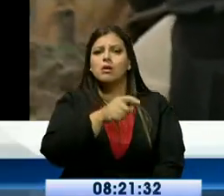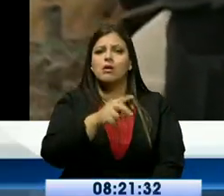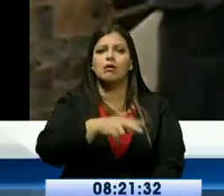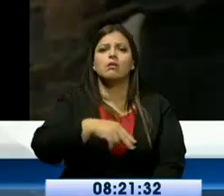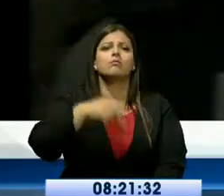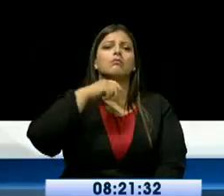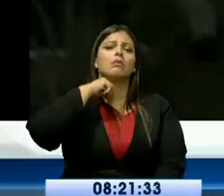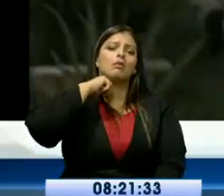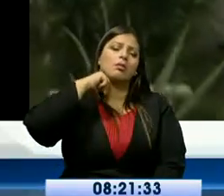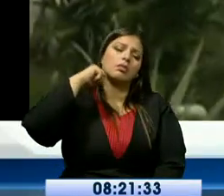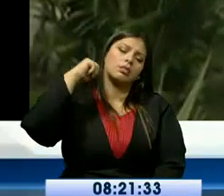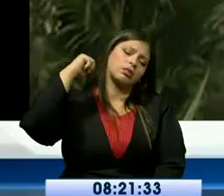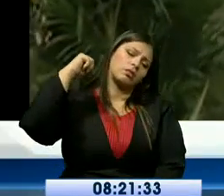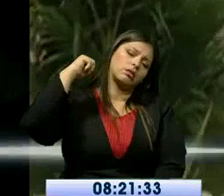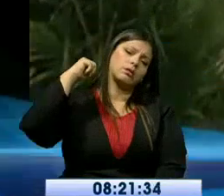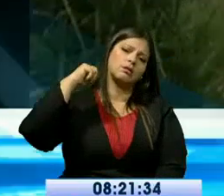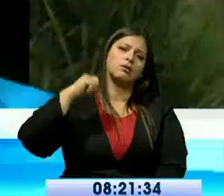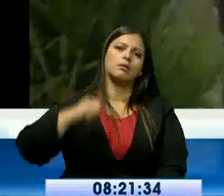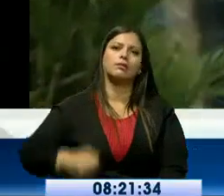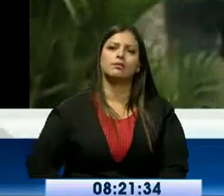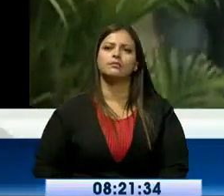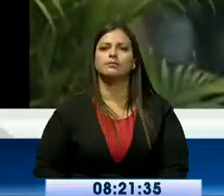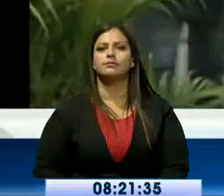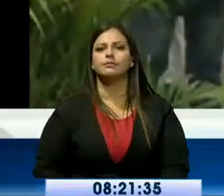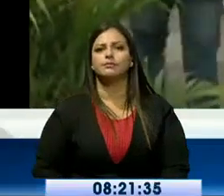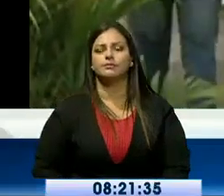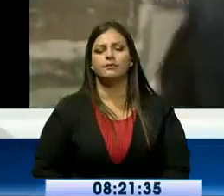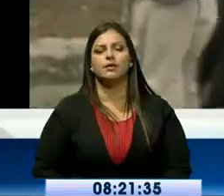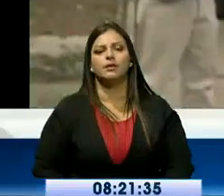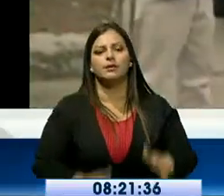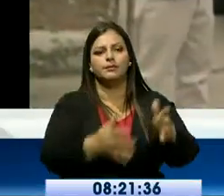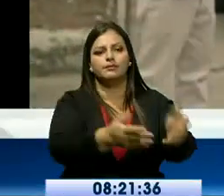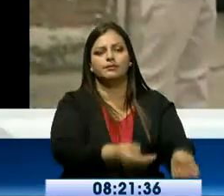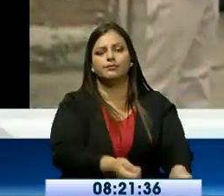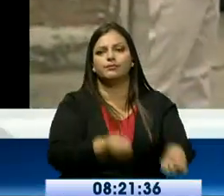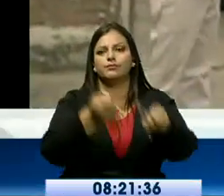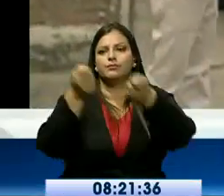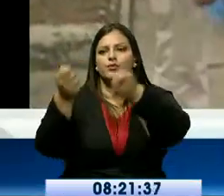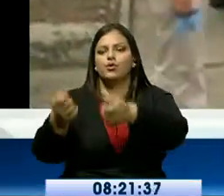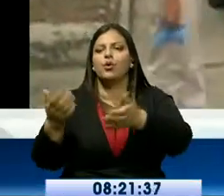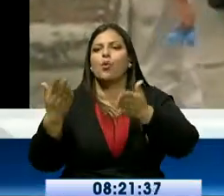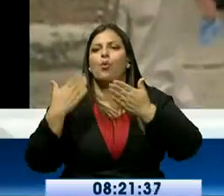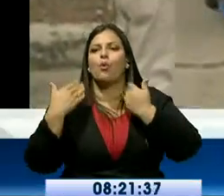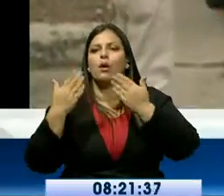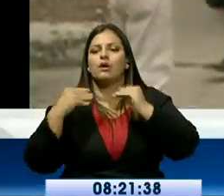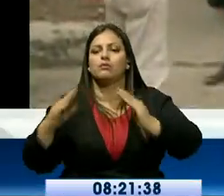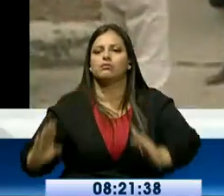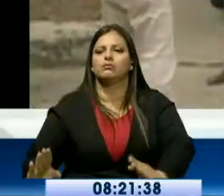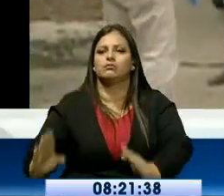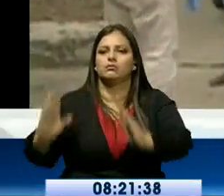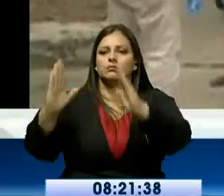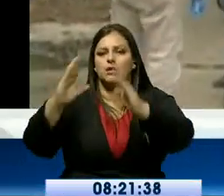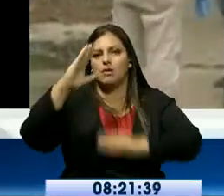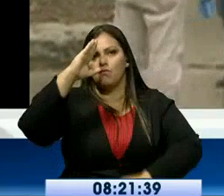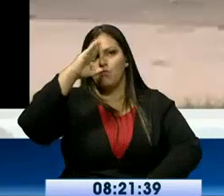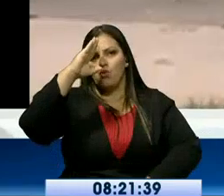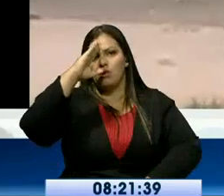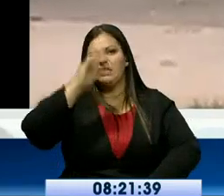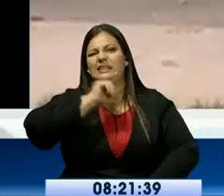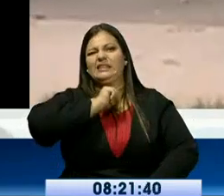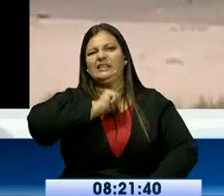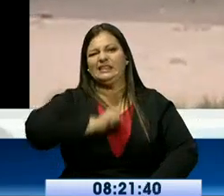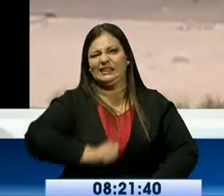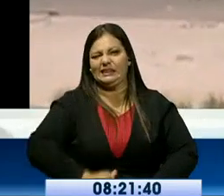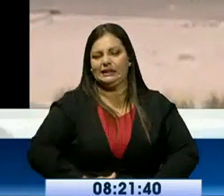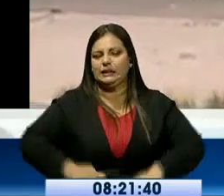la casa. El cuerpo fue trasladado hasta el edificio de ciencias forenses en Guayaquil. De ahí que investigan para tener datos